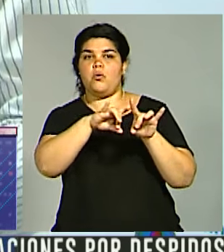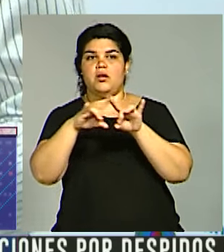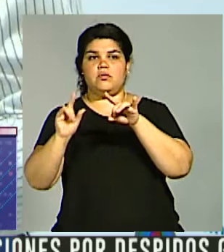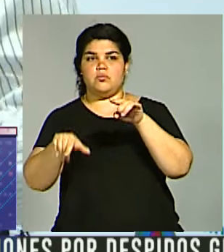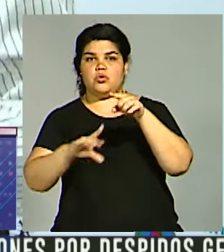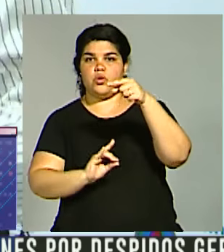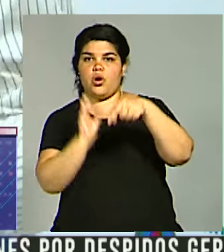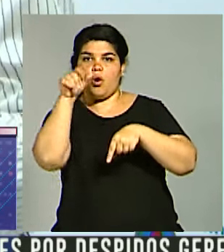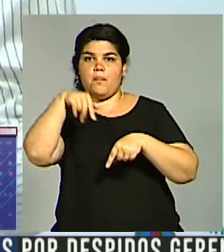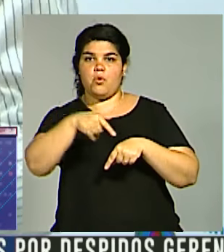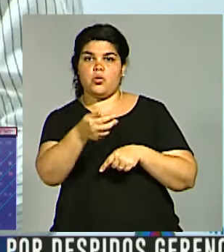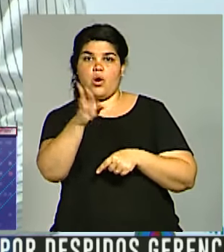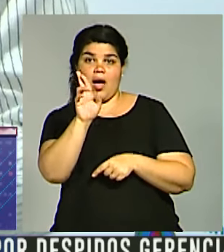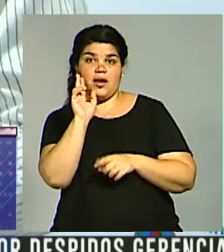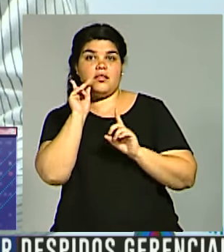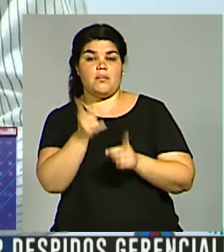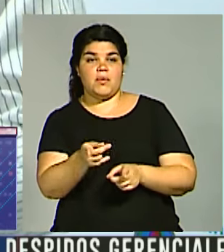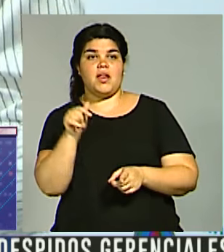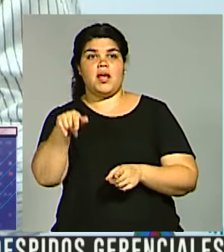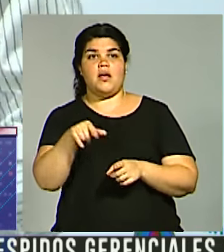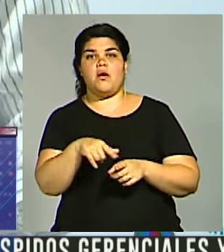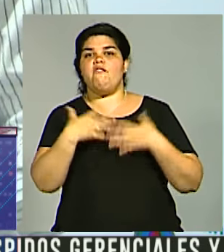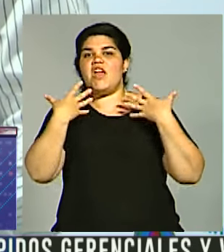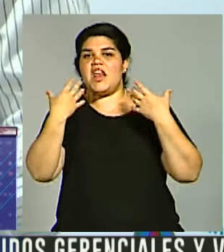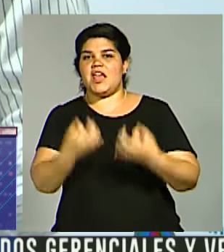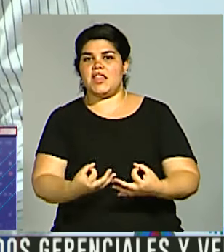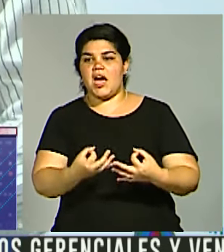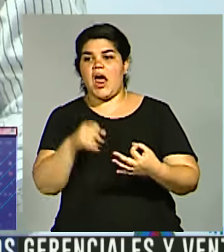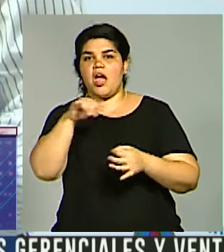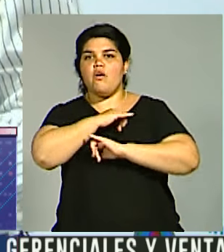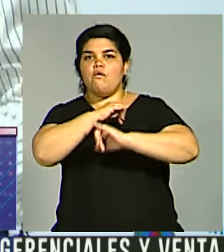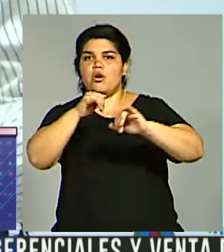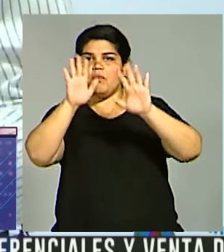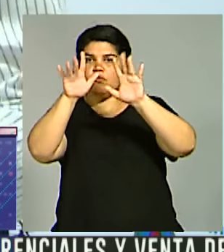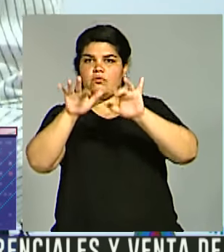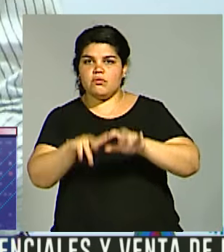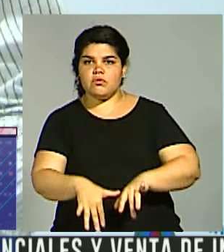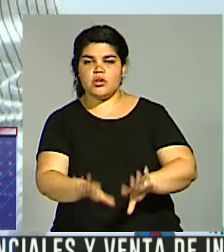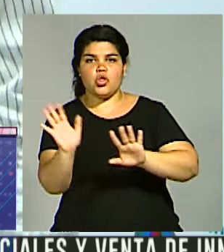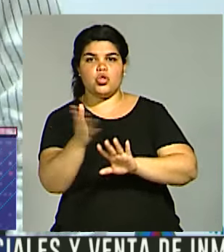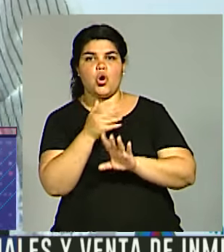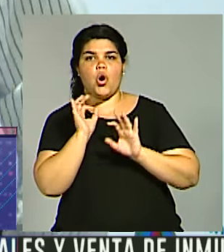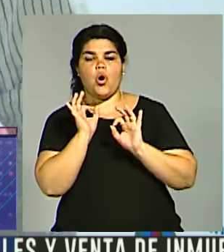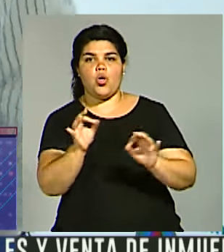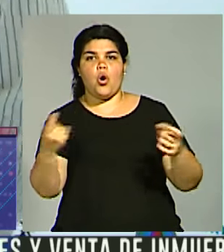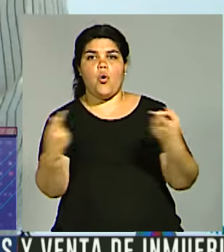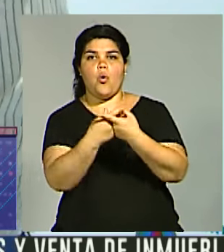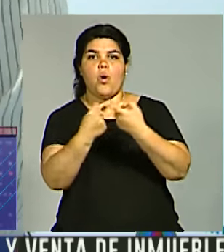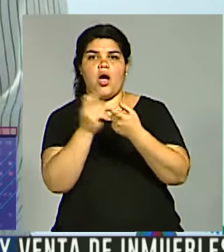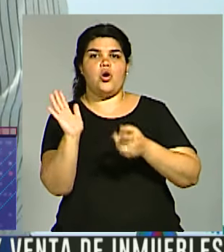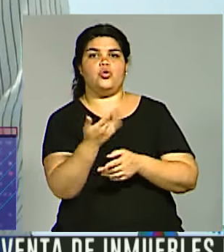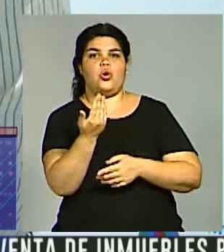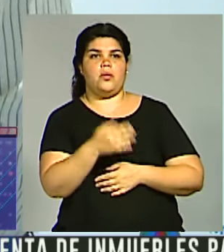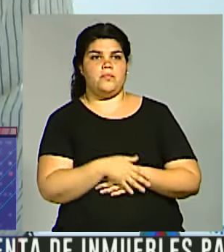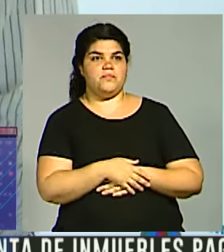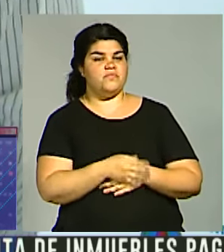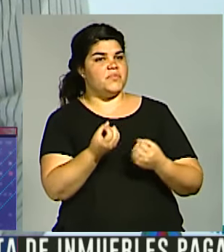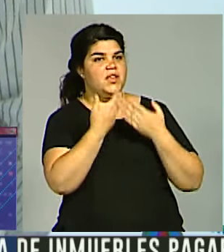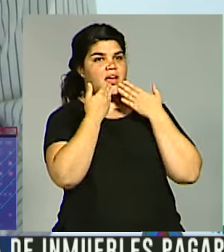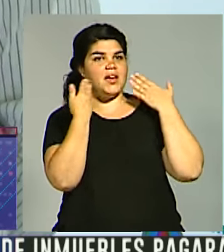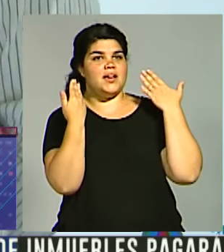y seguramente con link en Bienestar también van a encontrar toda la información disponible de todos y cada uno de los juegos que se van a estar desarrollando.